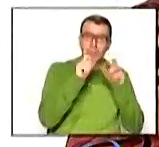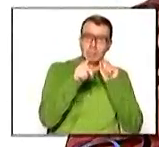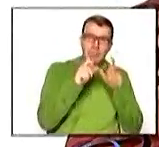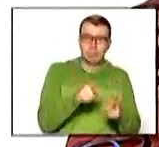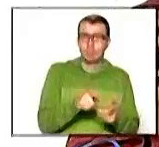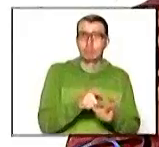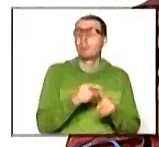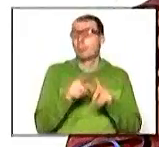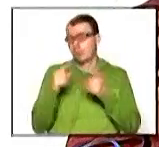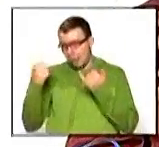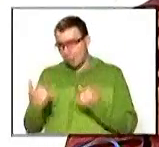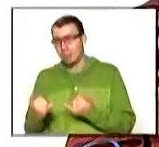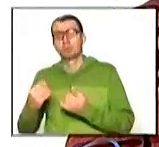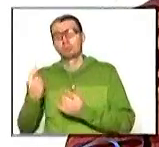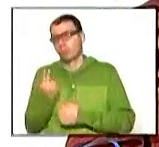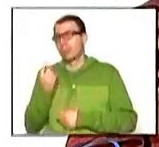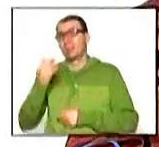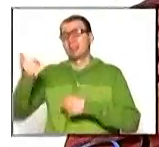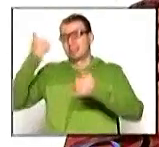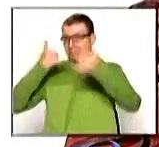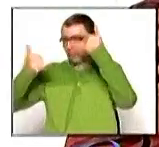ustedes al aire por la línea gratis